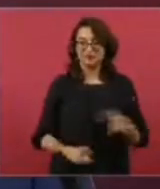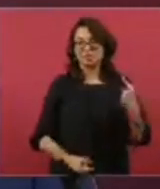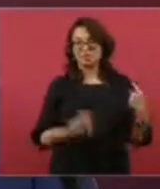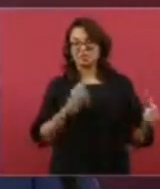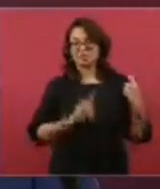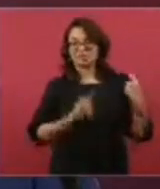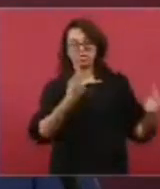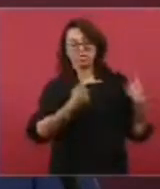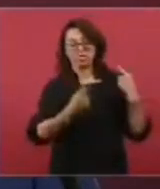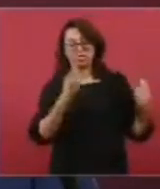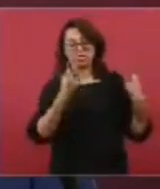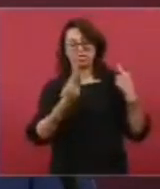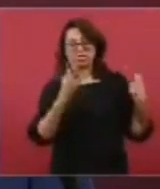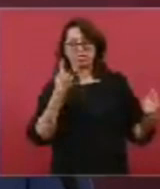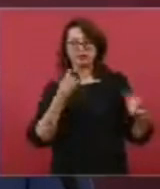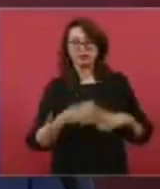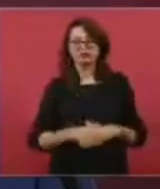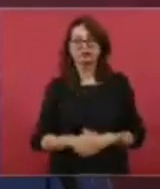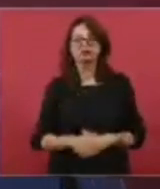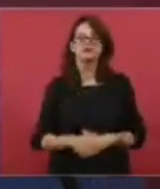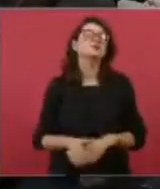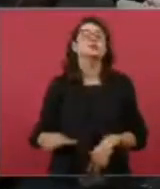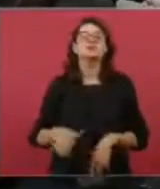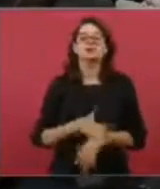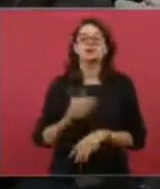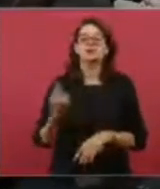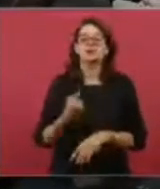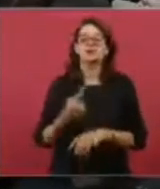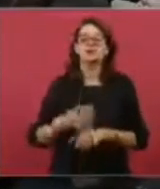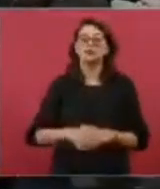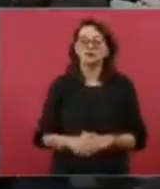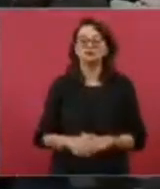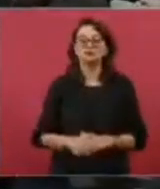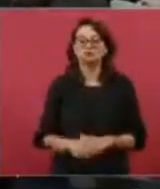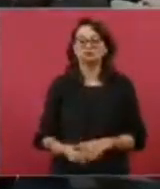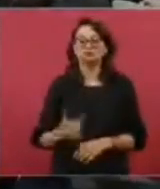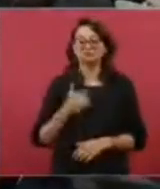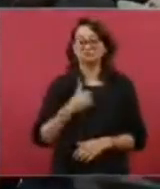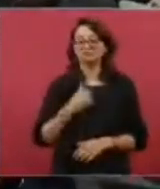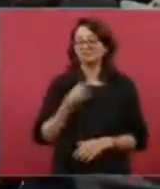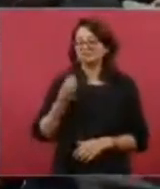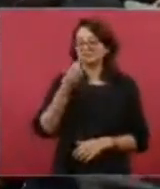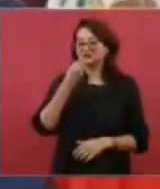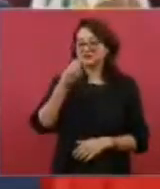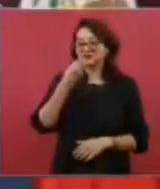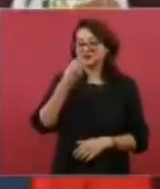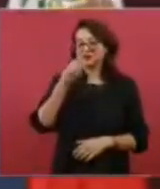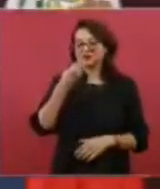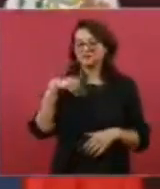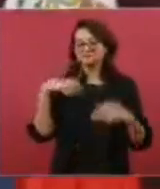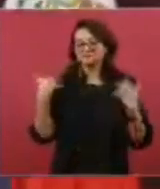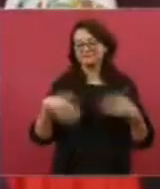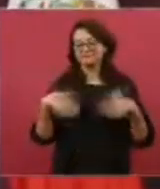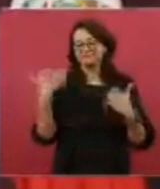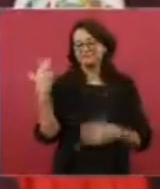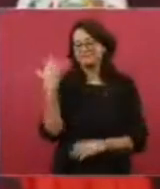insultarnos porque me está esperando una manea de frijol pelón